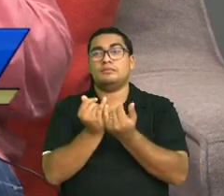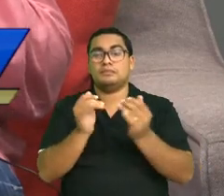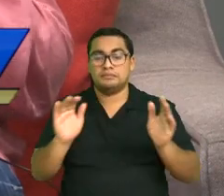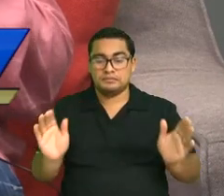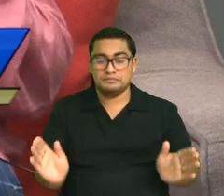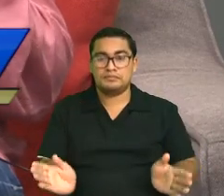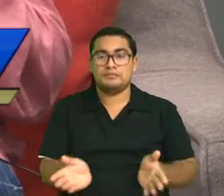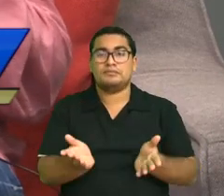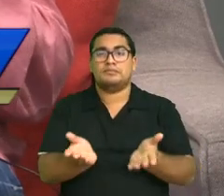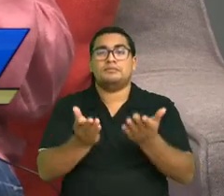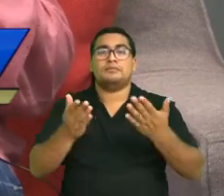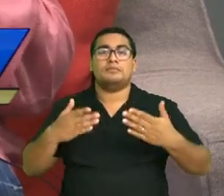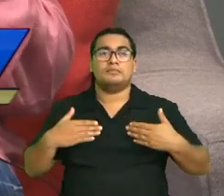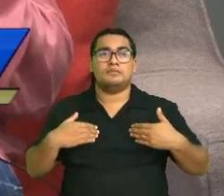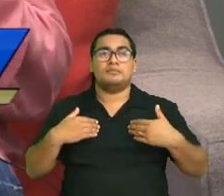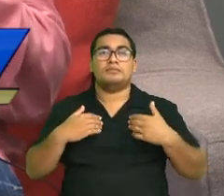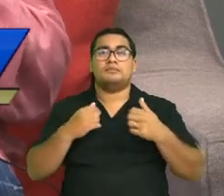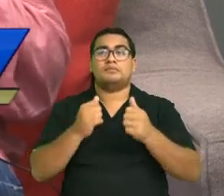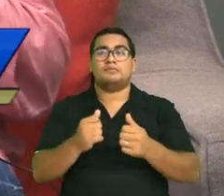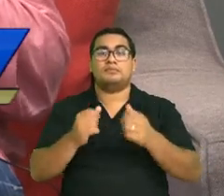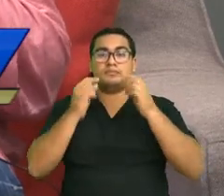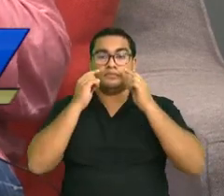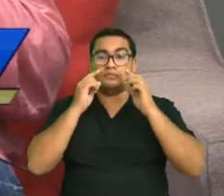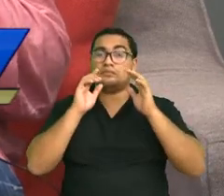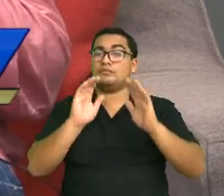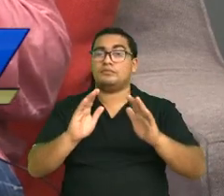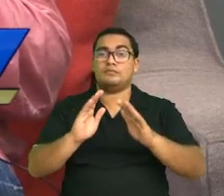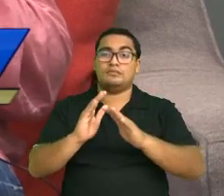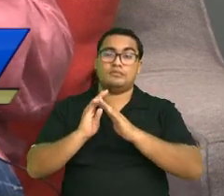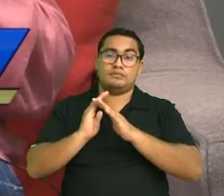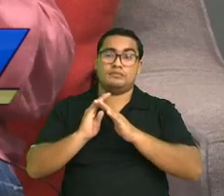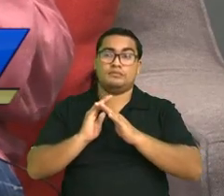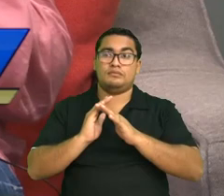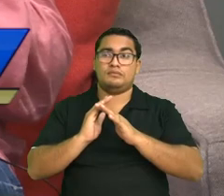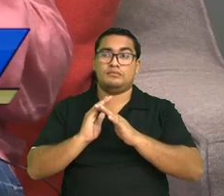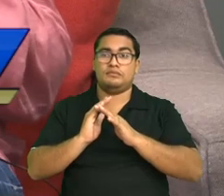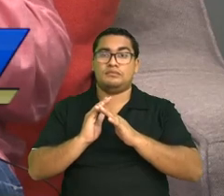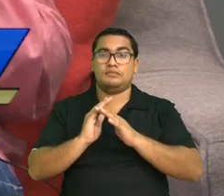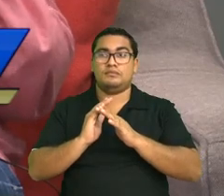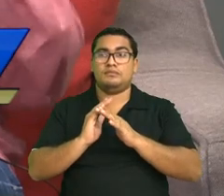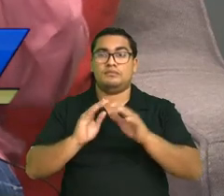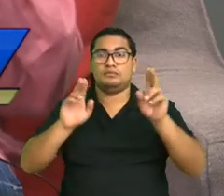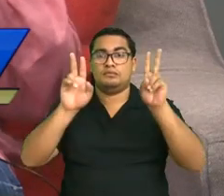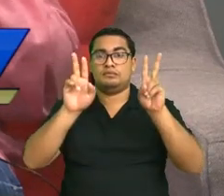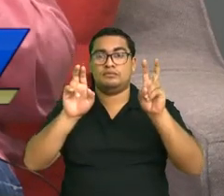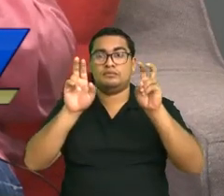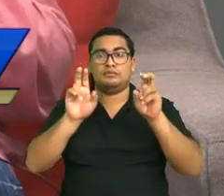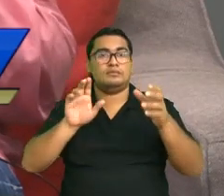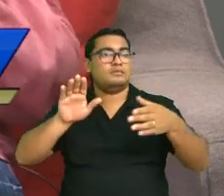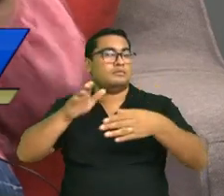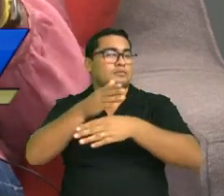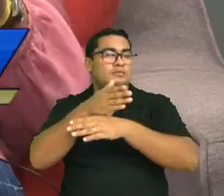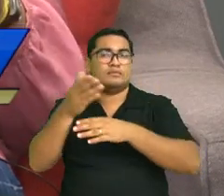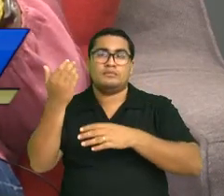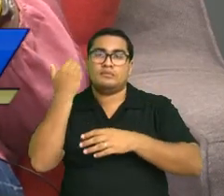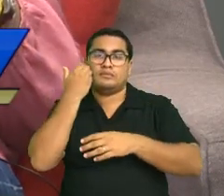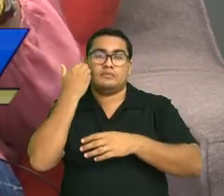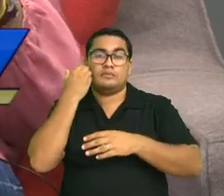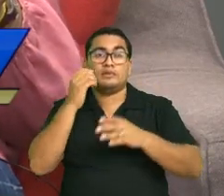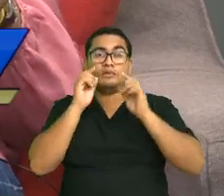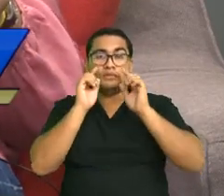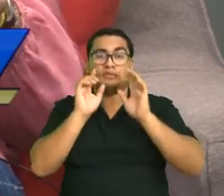promoción de la salud, la prevención, digamos, en materia de cualquier enfermedad, y en este